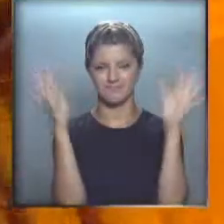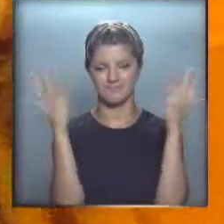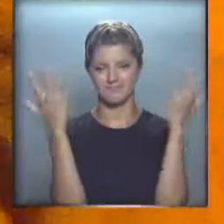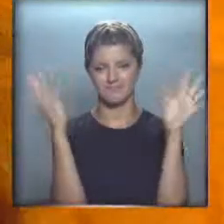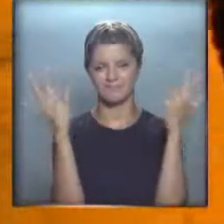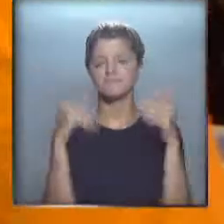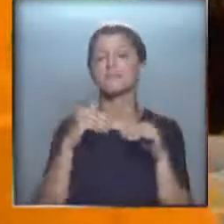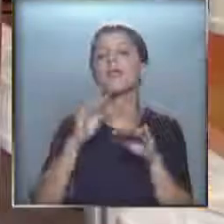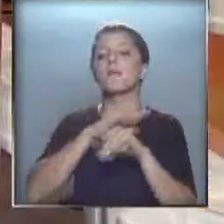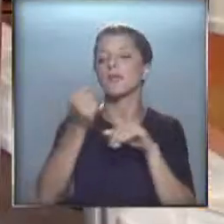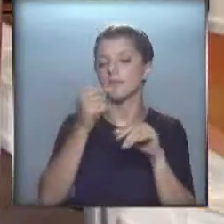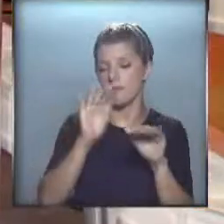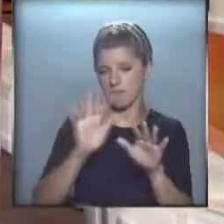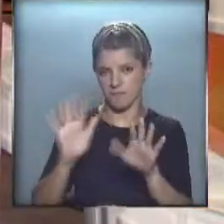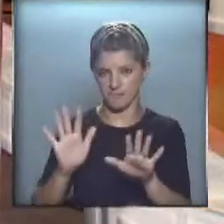A ver.